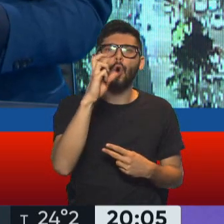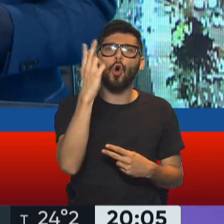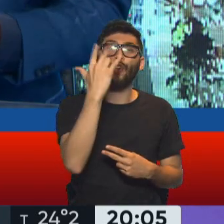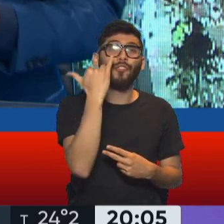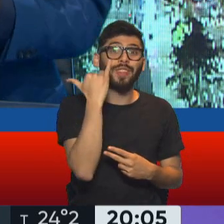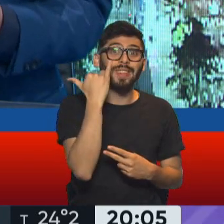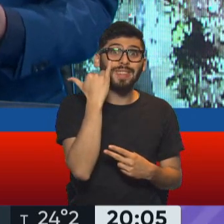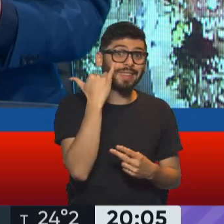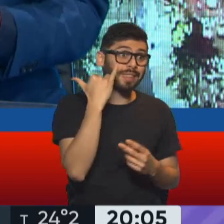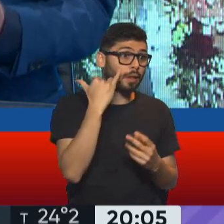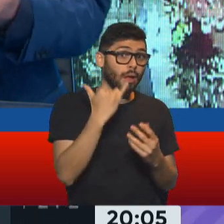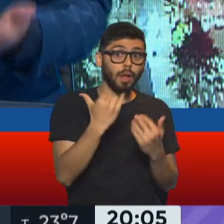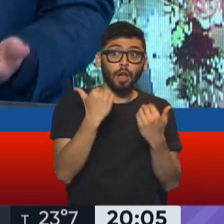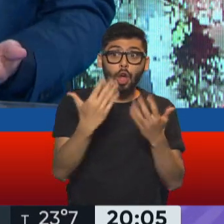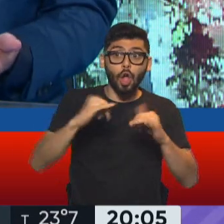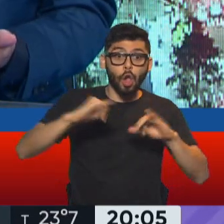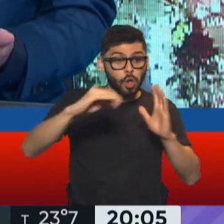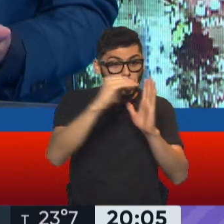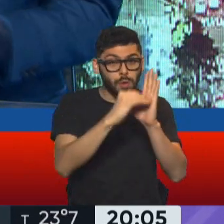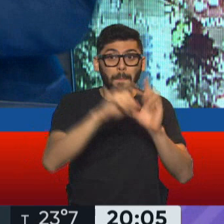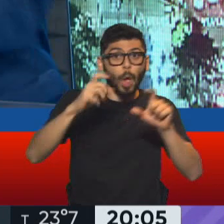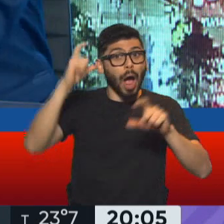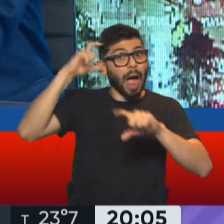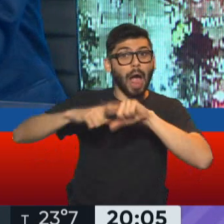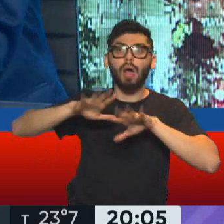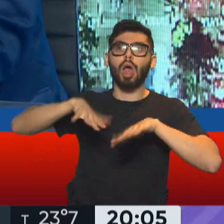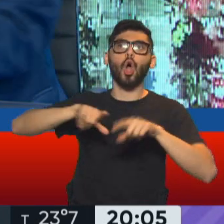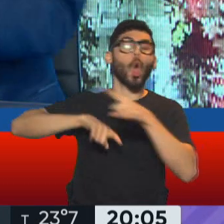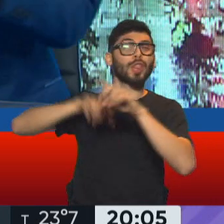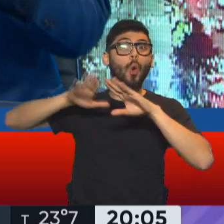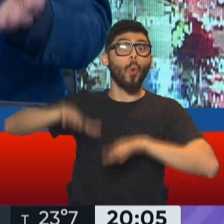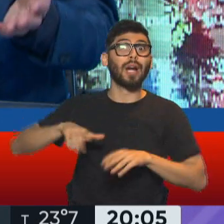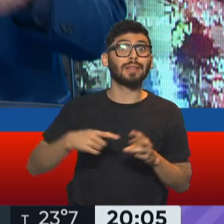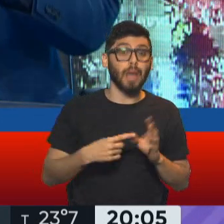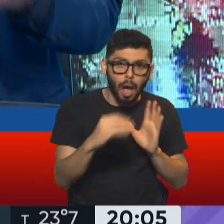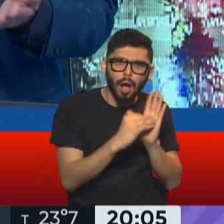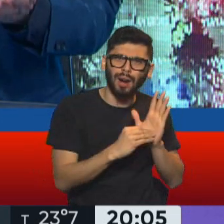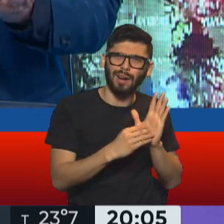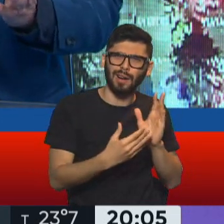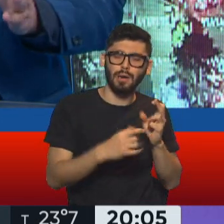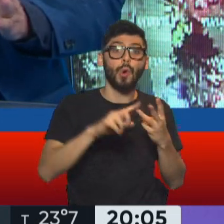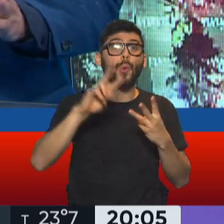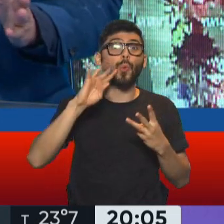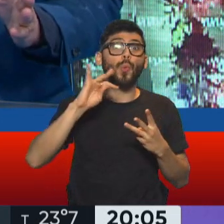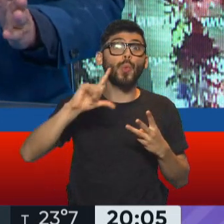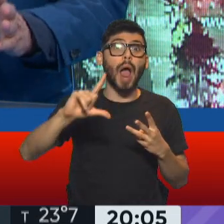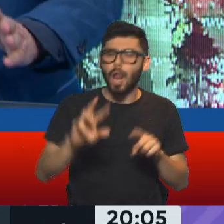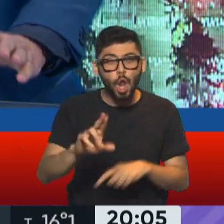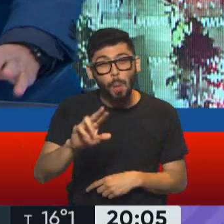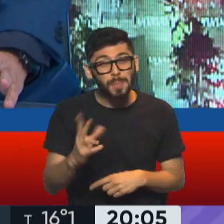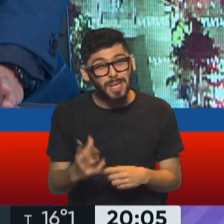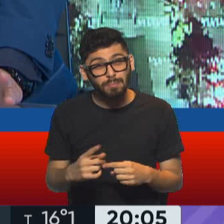lista hay gente que participó de las marchas anticuarentena, o María Eugenia Vidal, que es lo mismo, exactamente lo mismo. Me parece